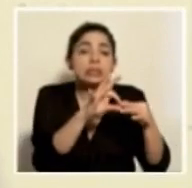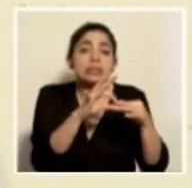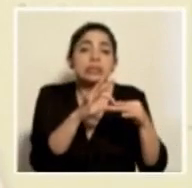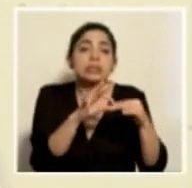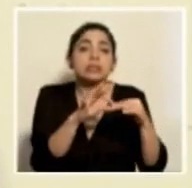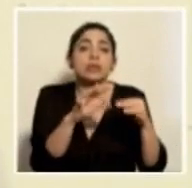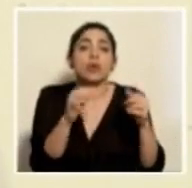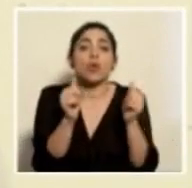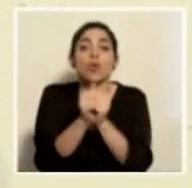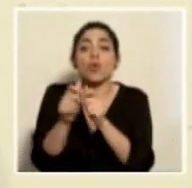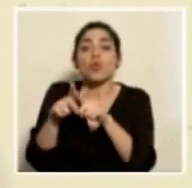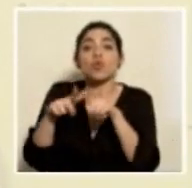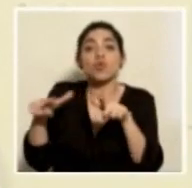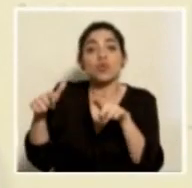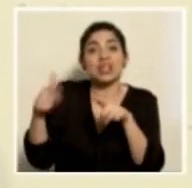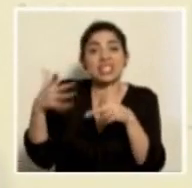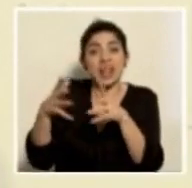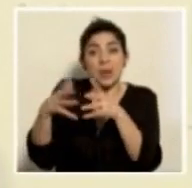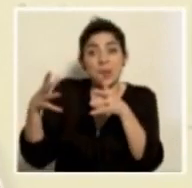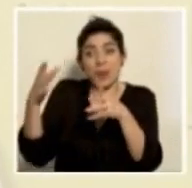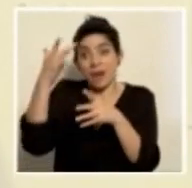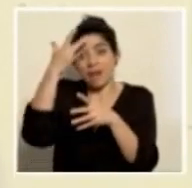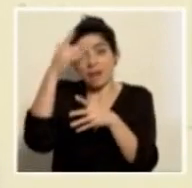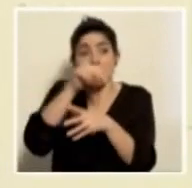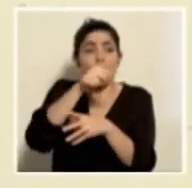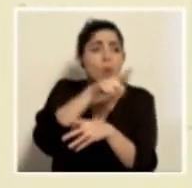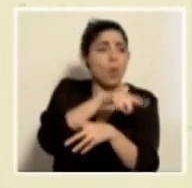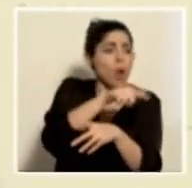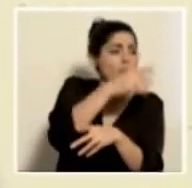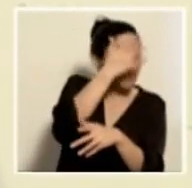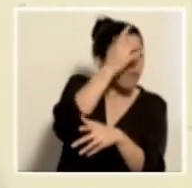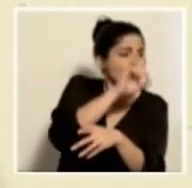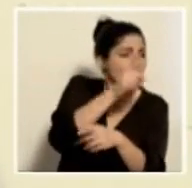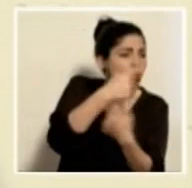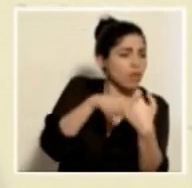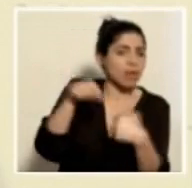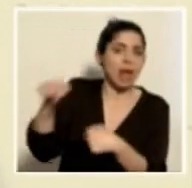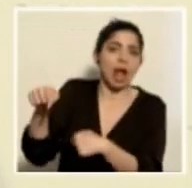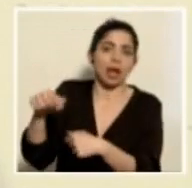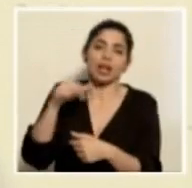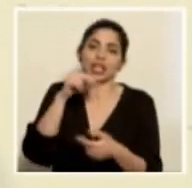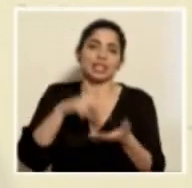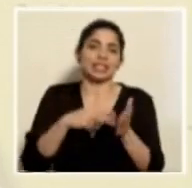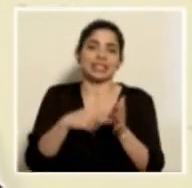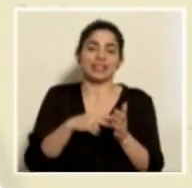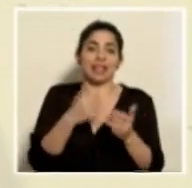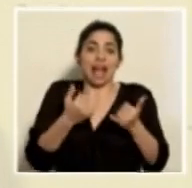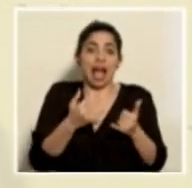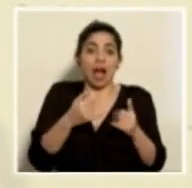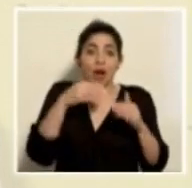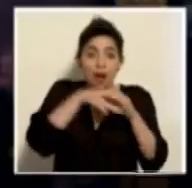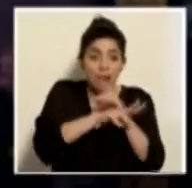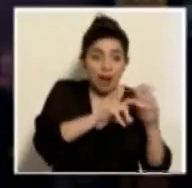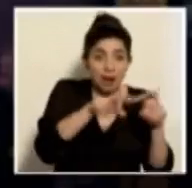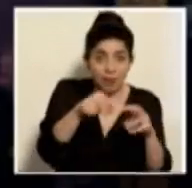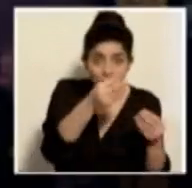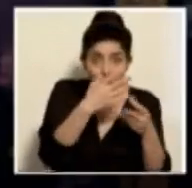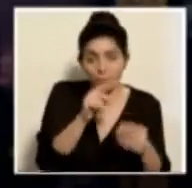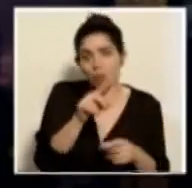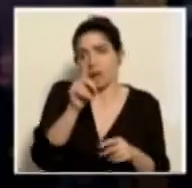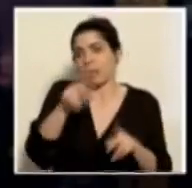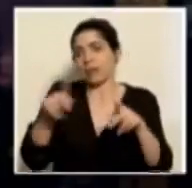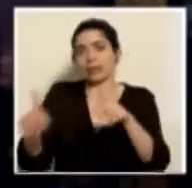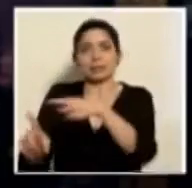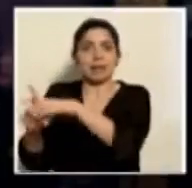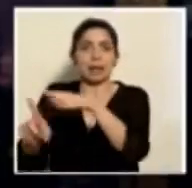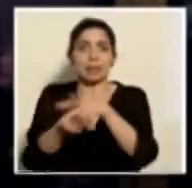contacto con los lugares que ya han tenido más casos. Así que no necesariamente esto corresponde con los operativos. Ok, don Daniel, ¿y esto entonces que se va a incluir